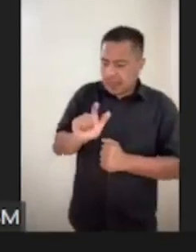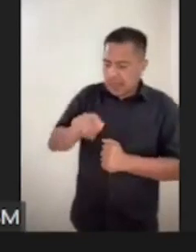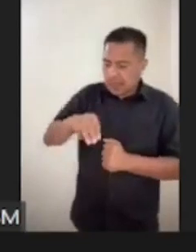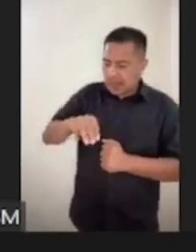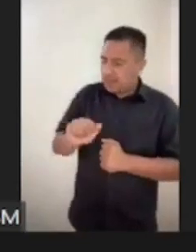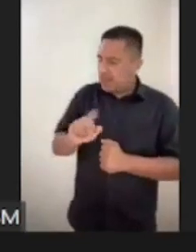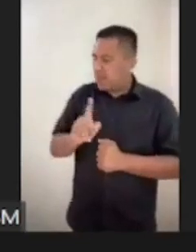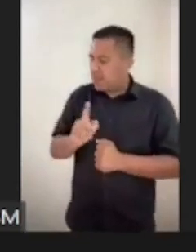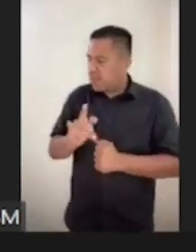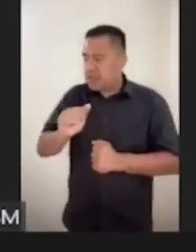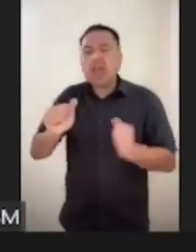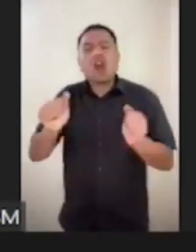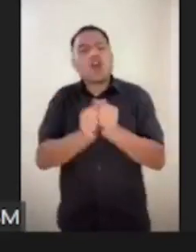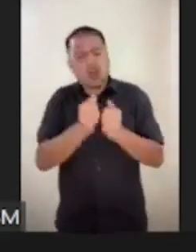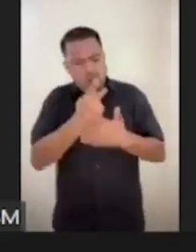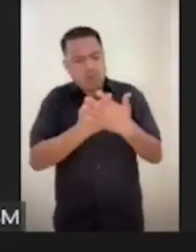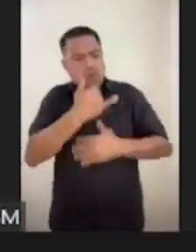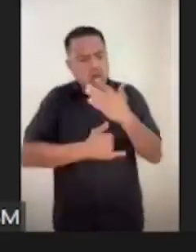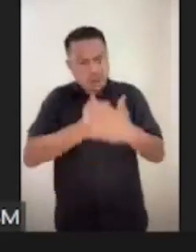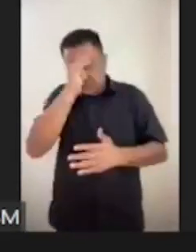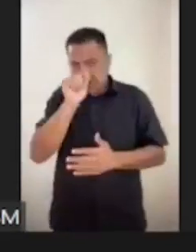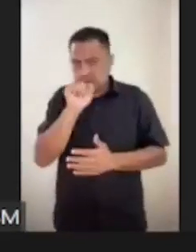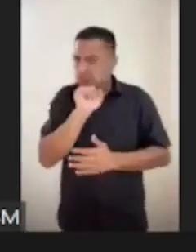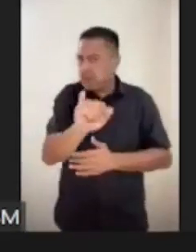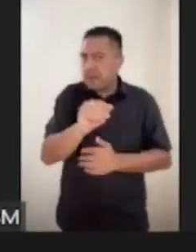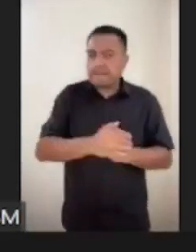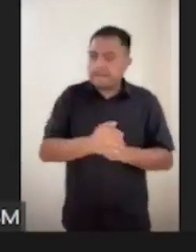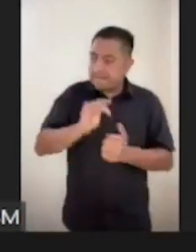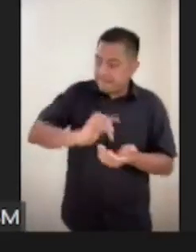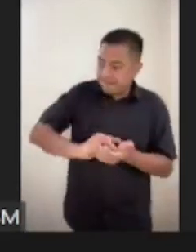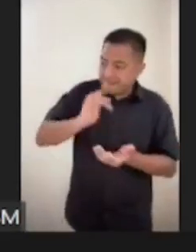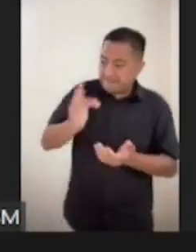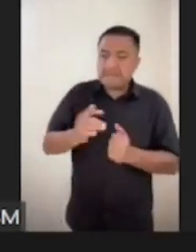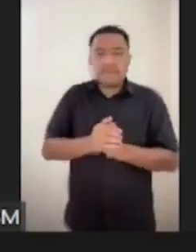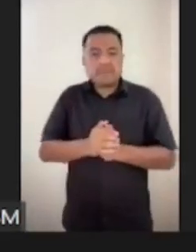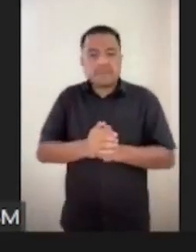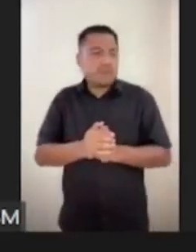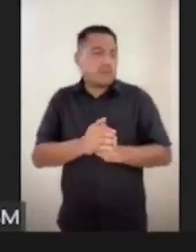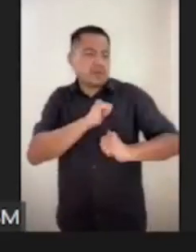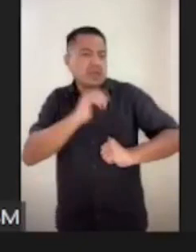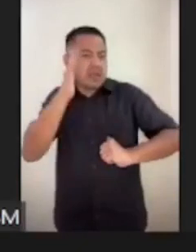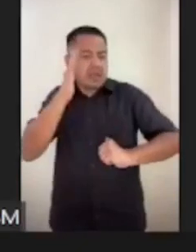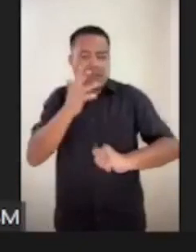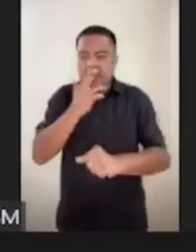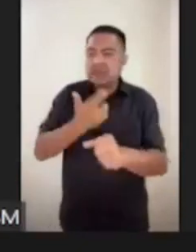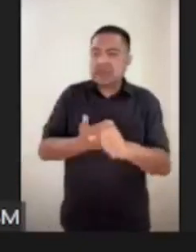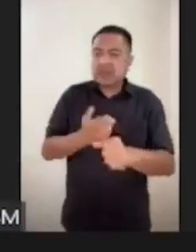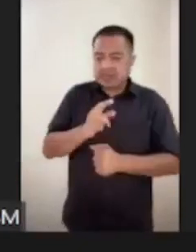Alcaraz. Con los proyectos de acuerdo. Gracias, magistrada. Magistrada ponente y la Rosa Delgado Brito.